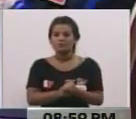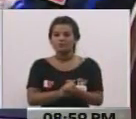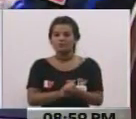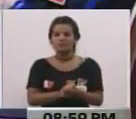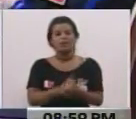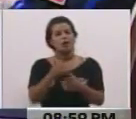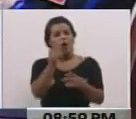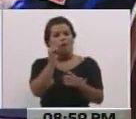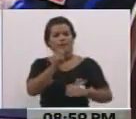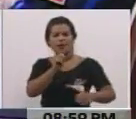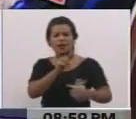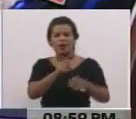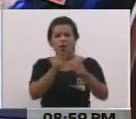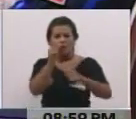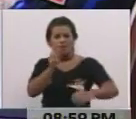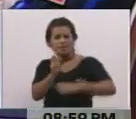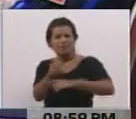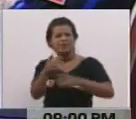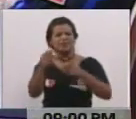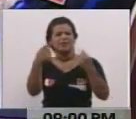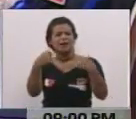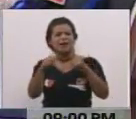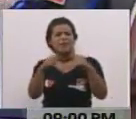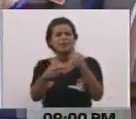dando terapia a un chico que era